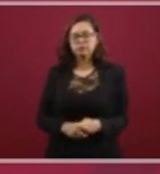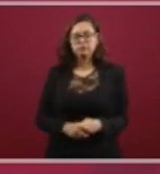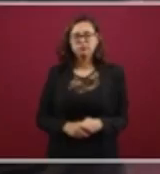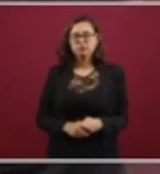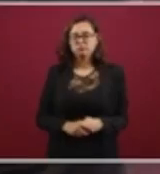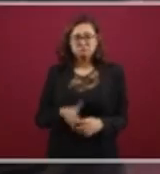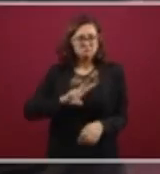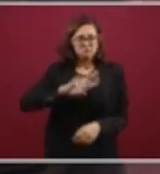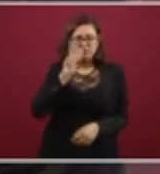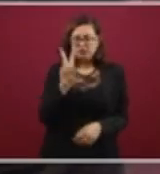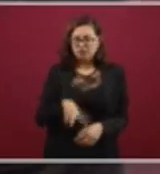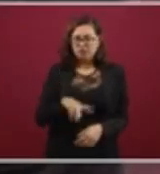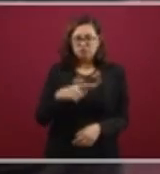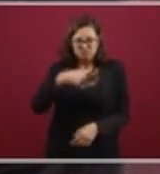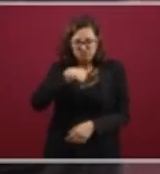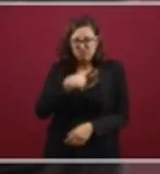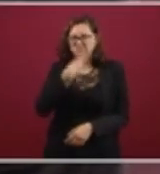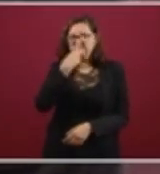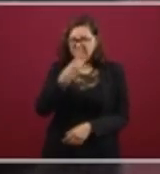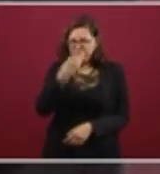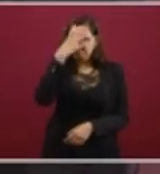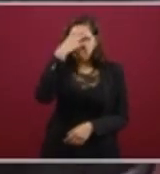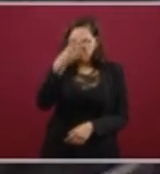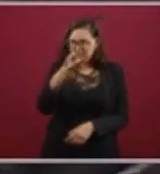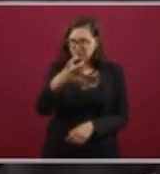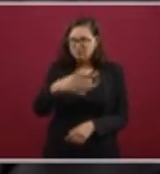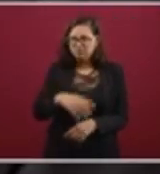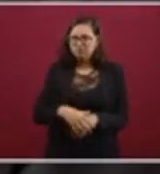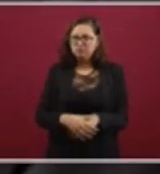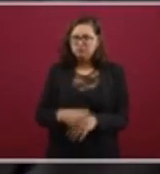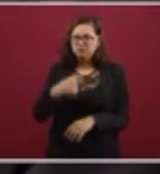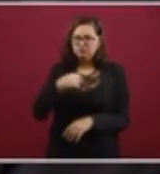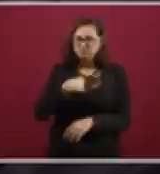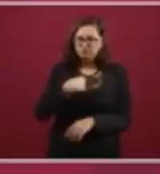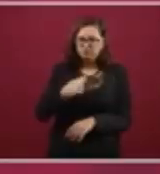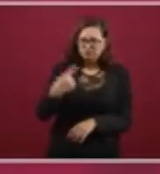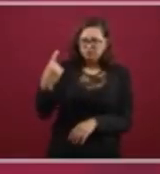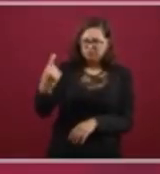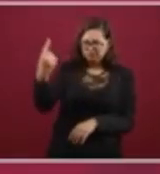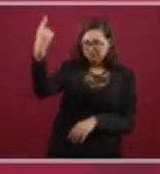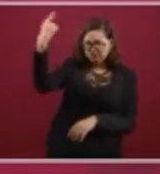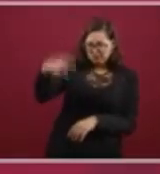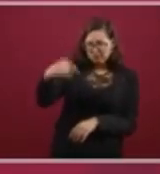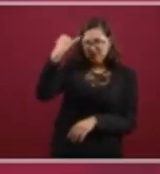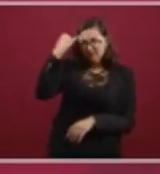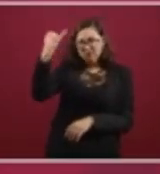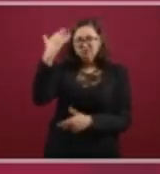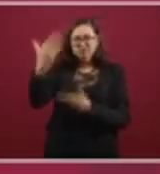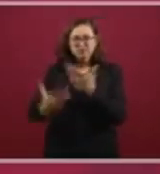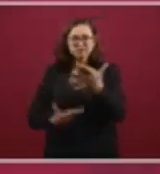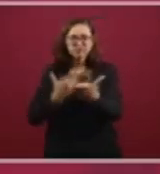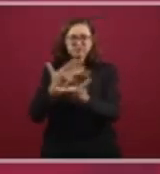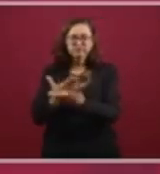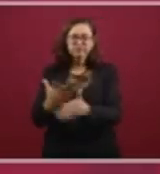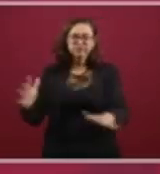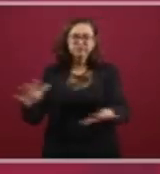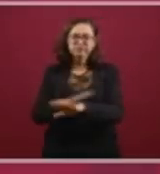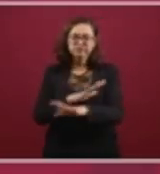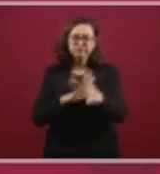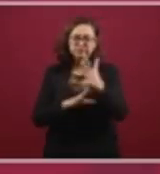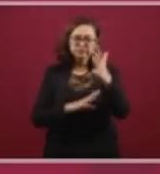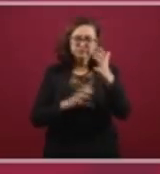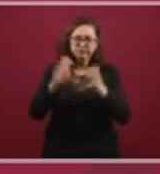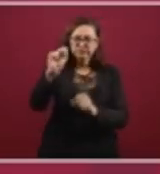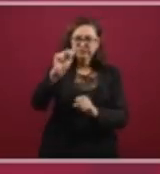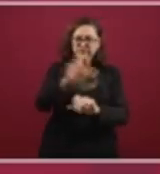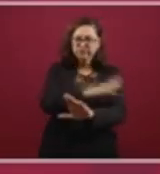lo digo, de enviar ninguna iniciativa de reforma constitucional